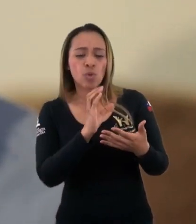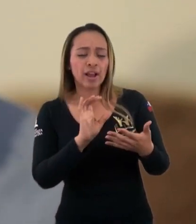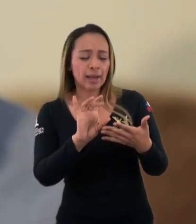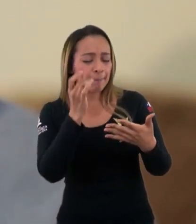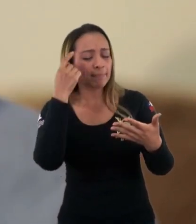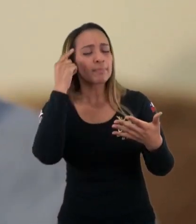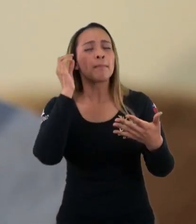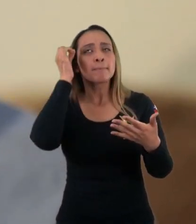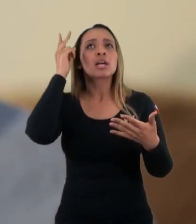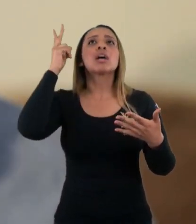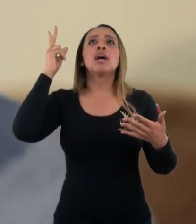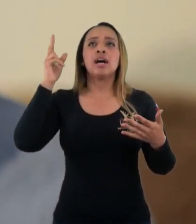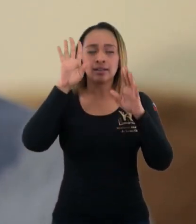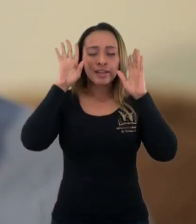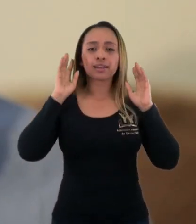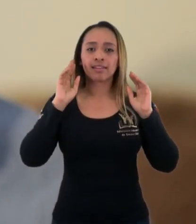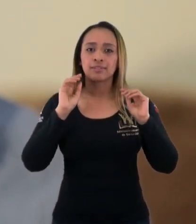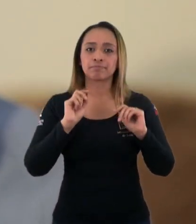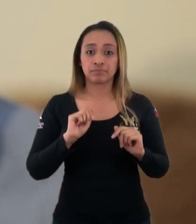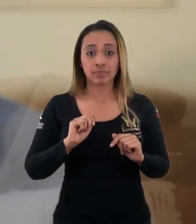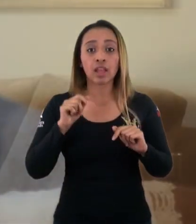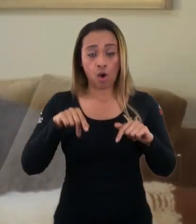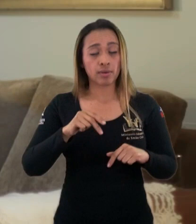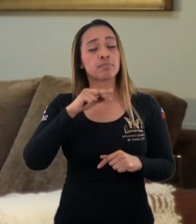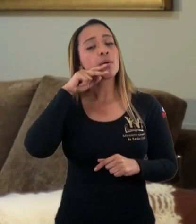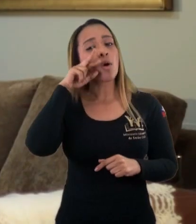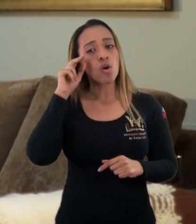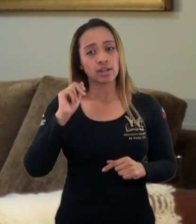entendimiento para este asunto. ¿Qué les parece si ahora hacemos una oración?